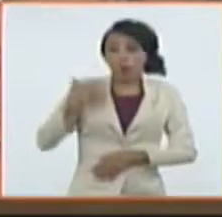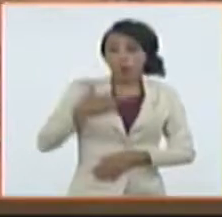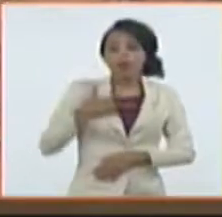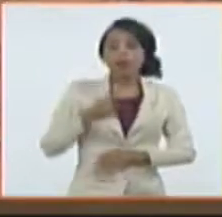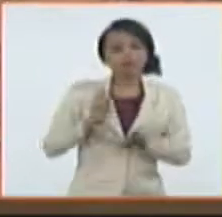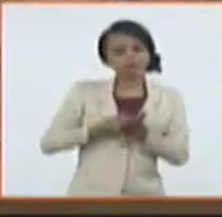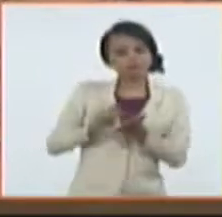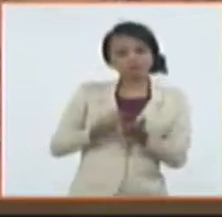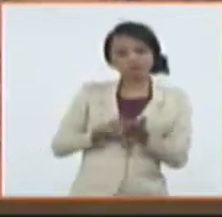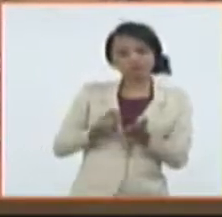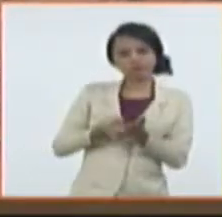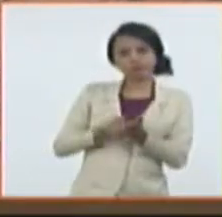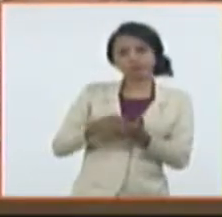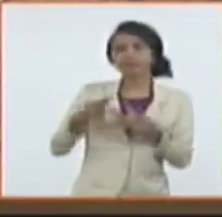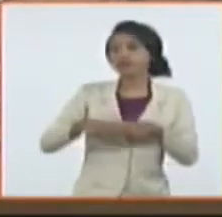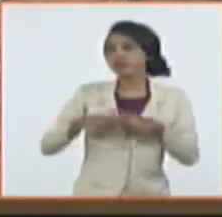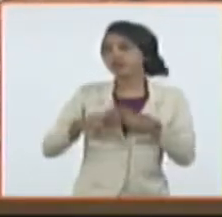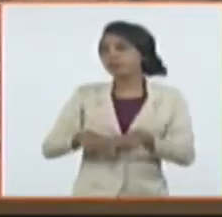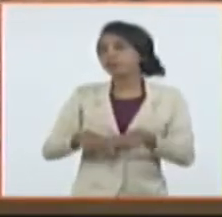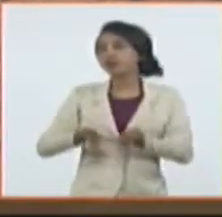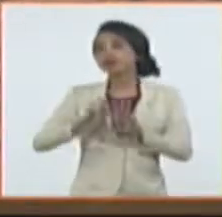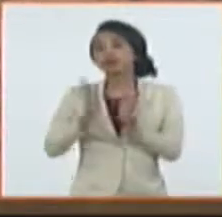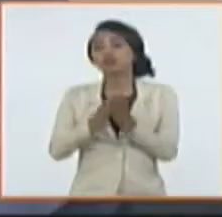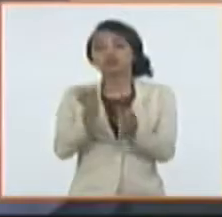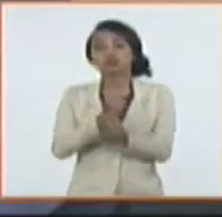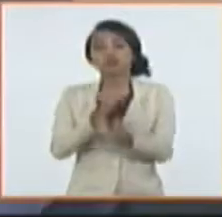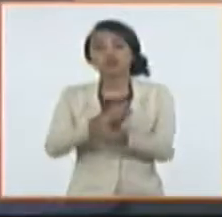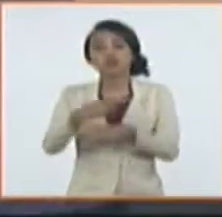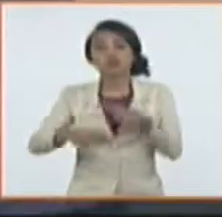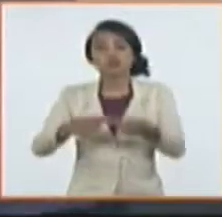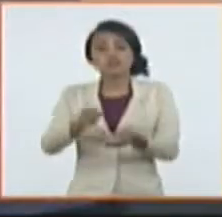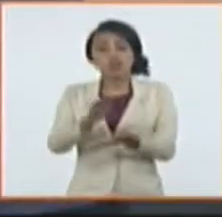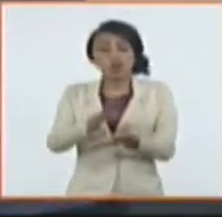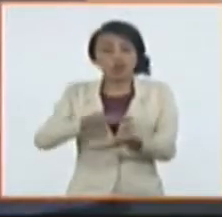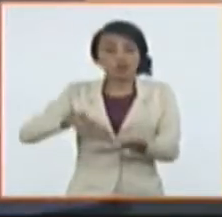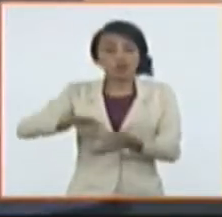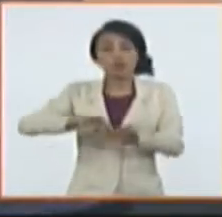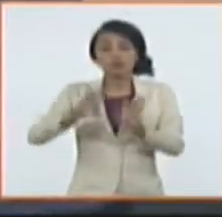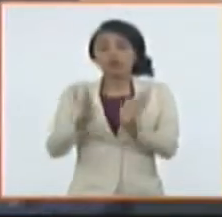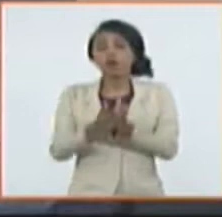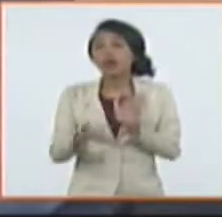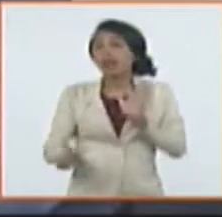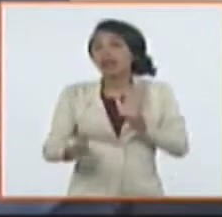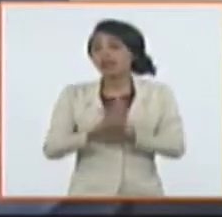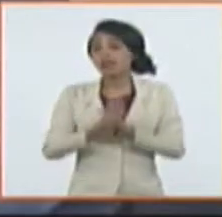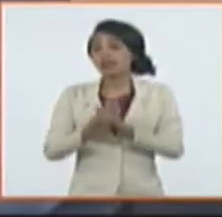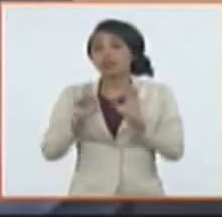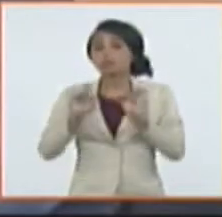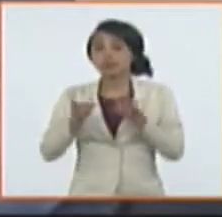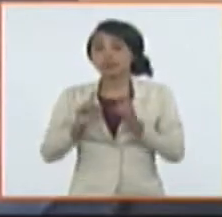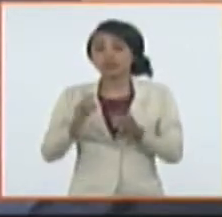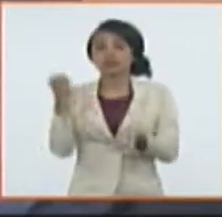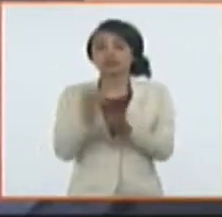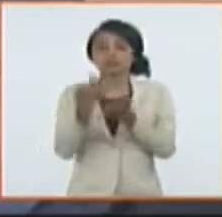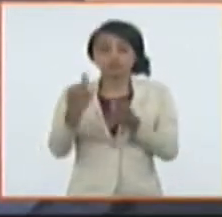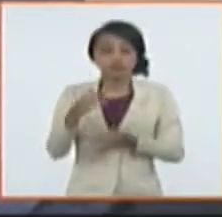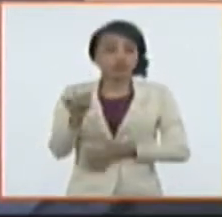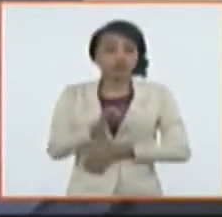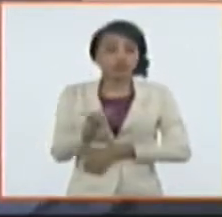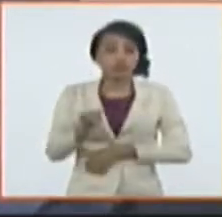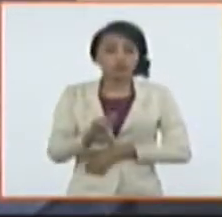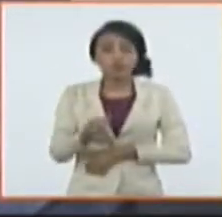barrios. Eso, unido a todo un grupo de leyes y políticas que se han estado aprobando, el ejercicio legislativo que